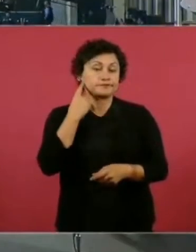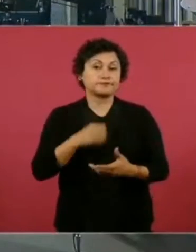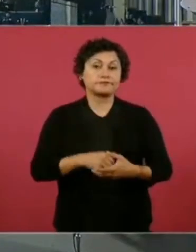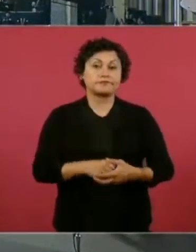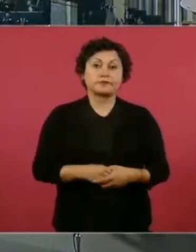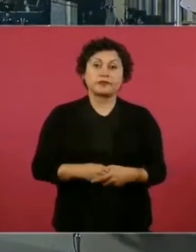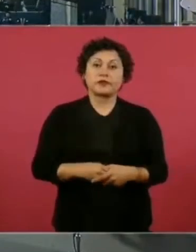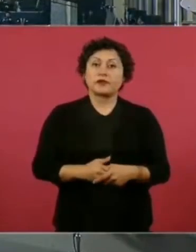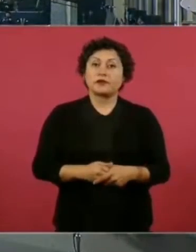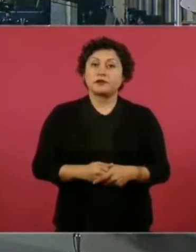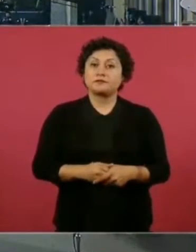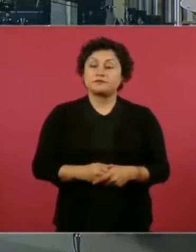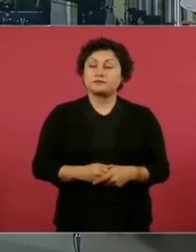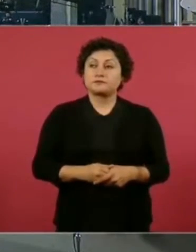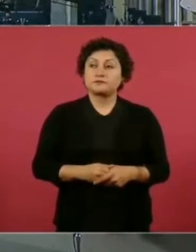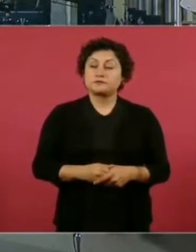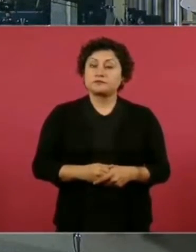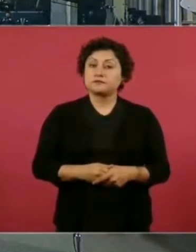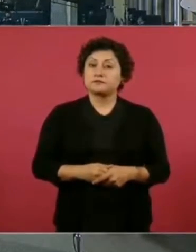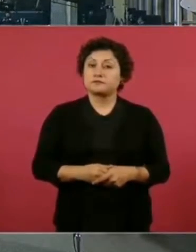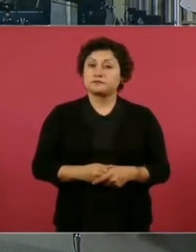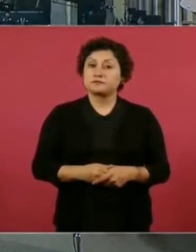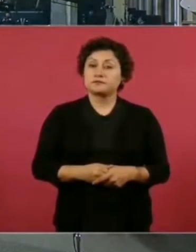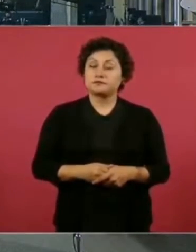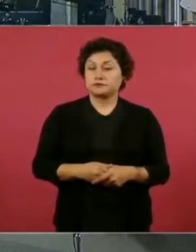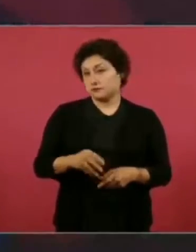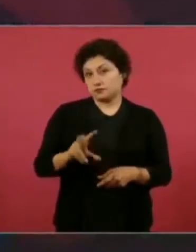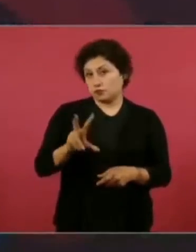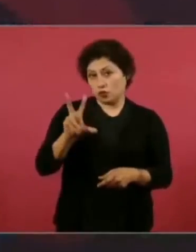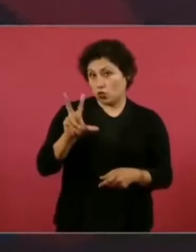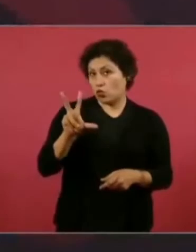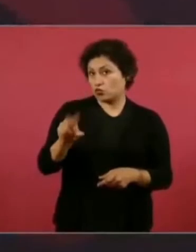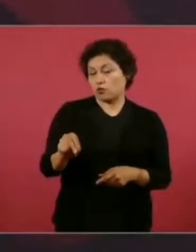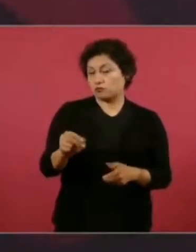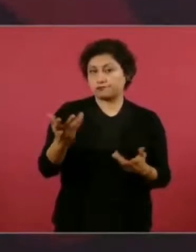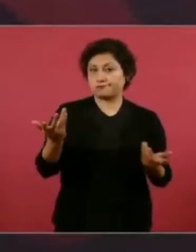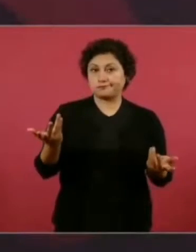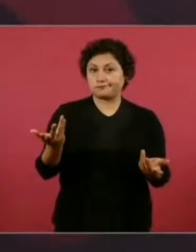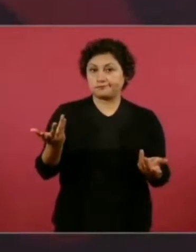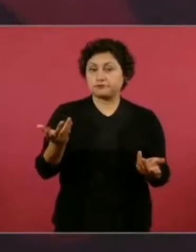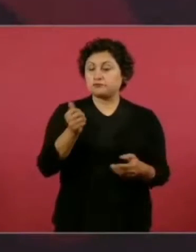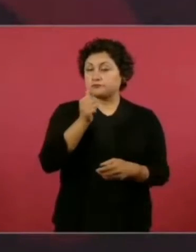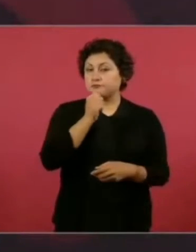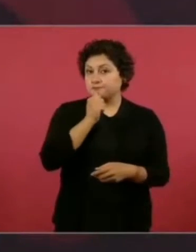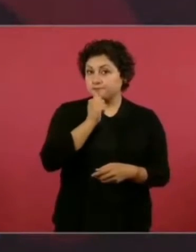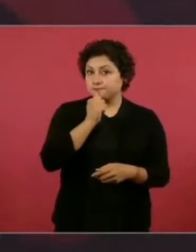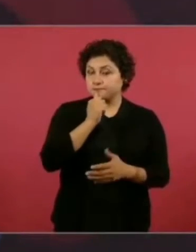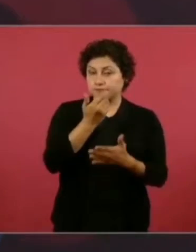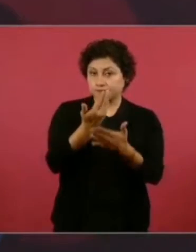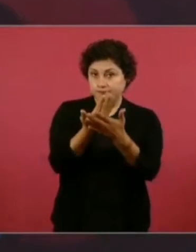No, todavía no. Estamos esperando que informen bien,